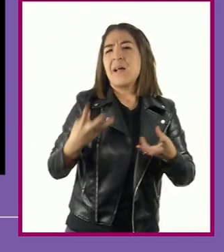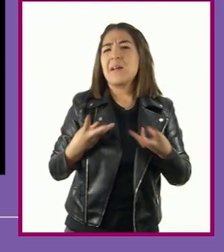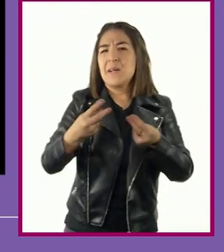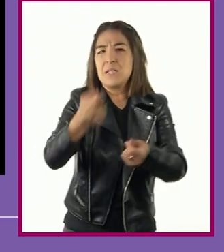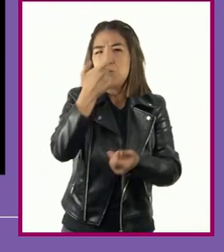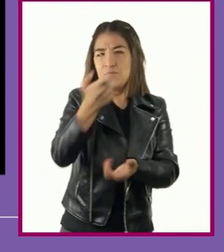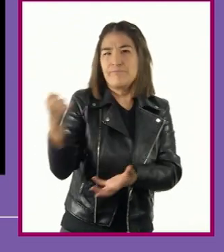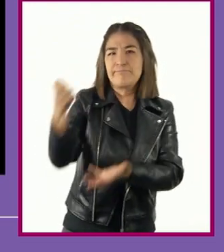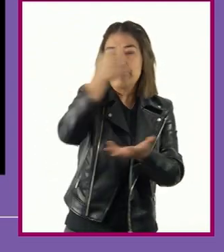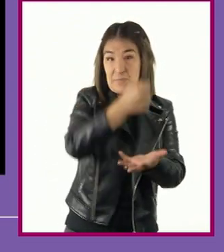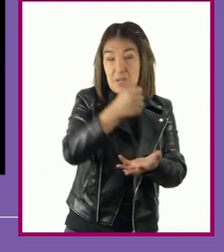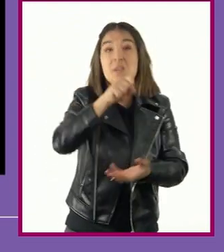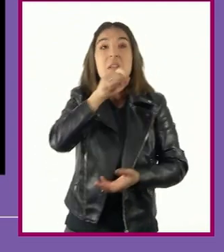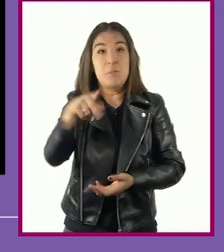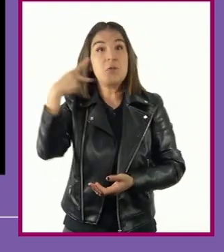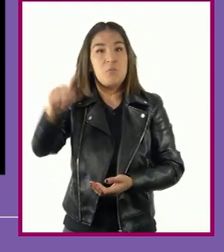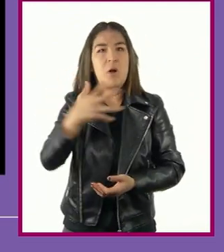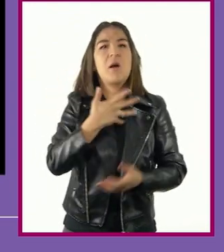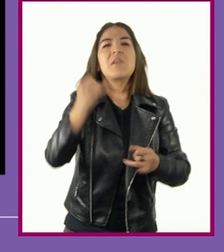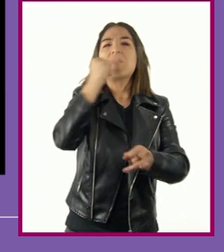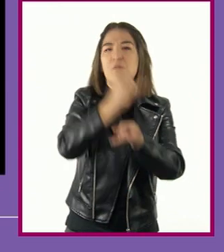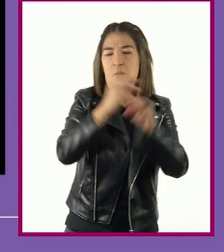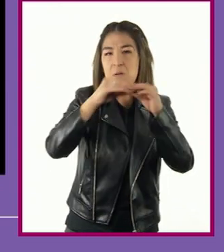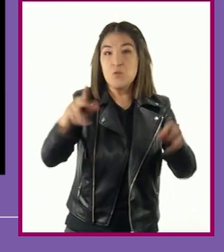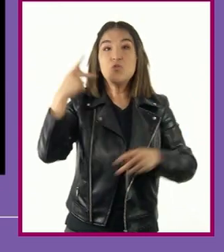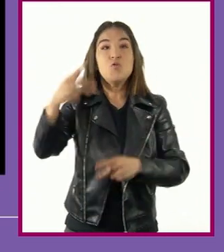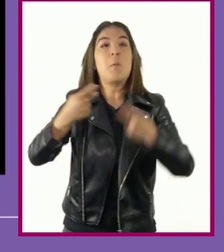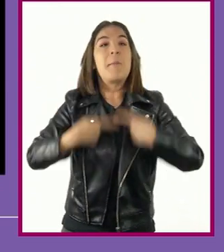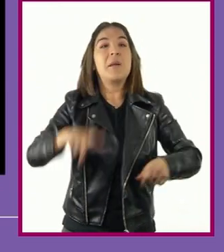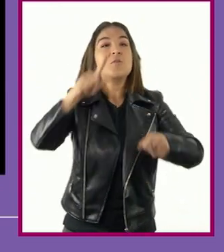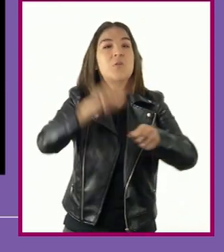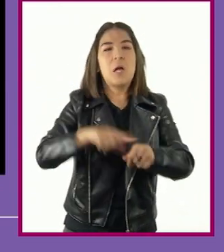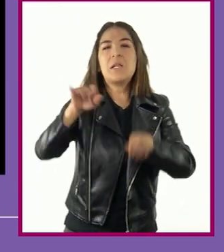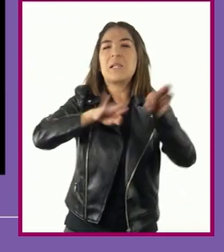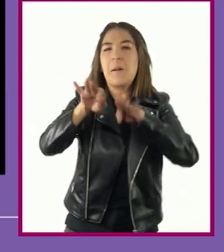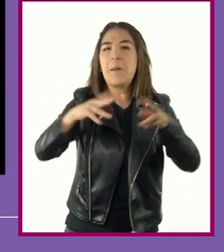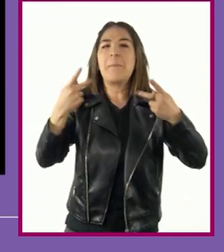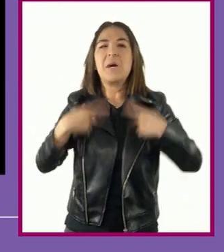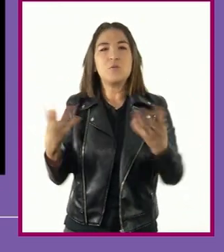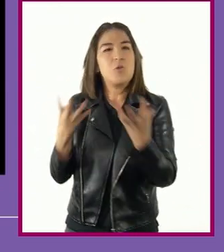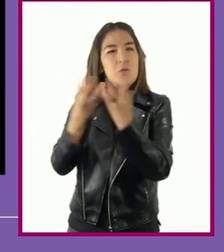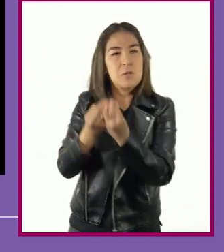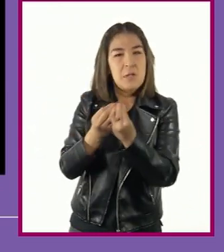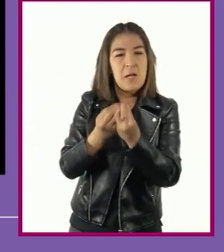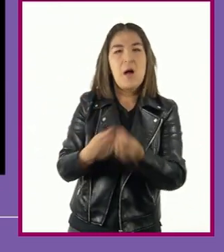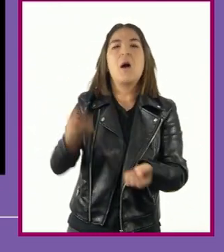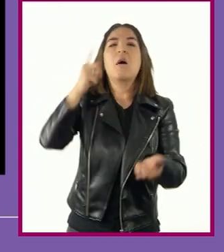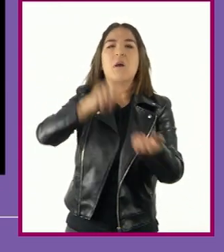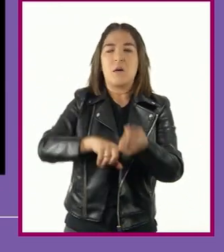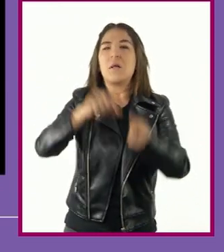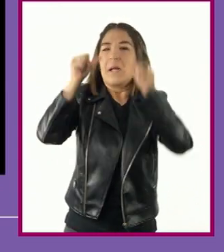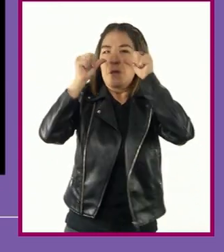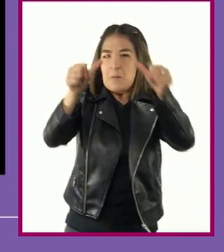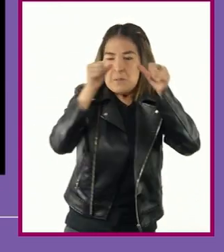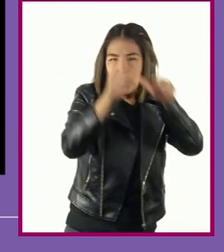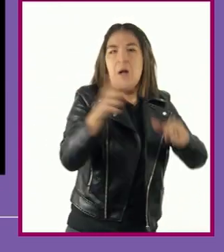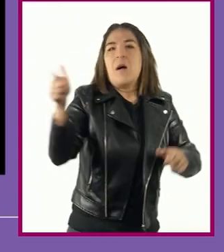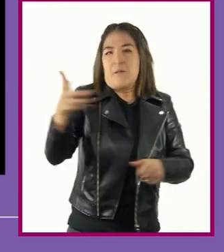También tienen información personal de sus empleados y de las personas a las que